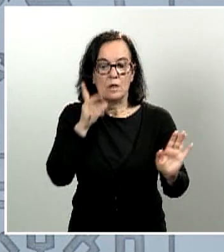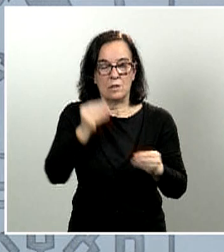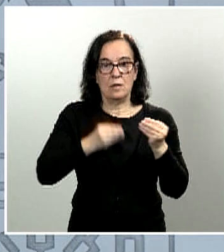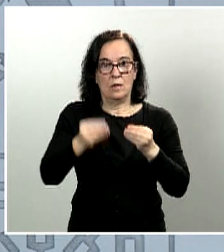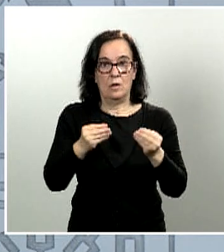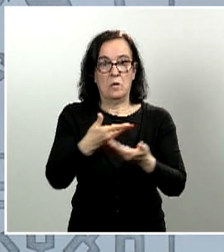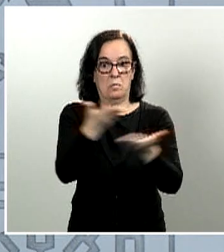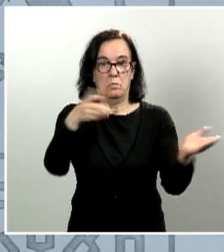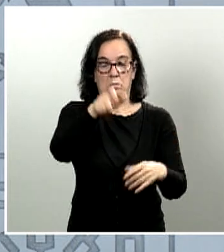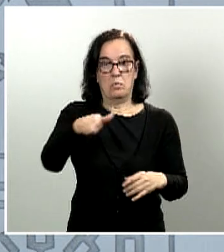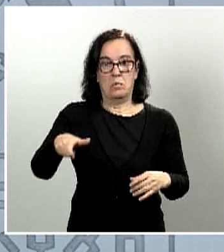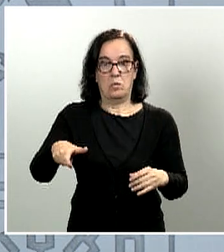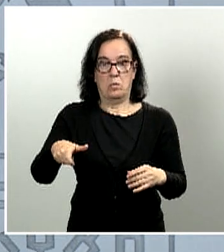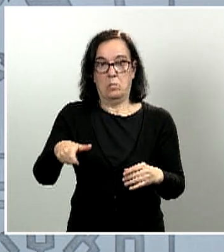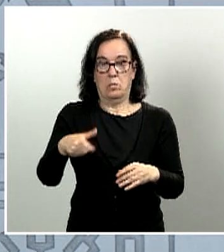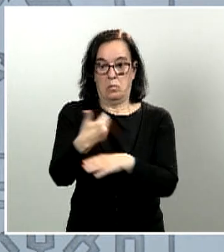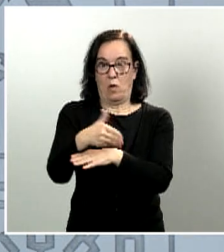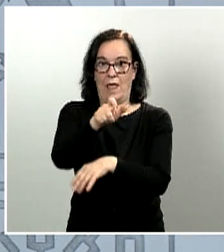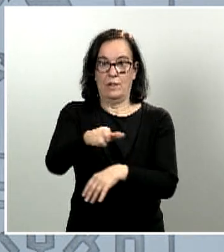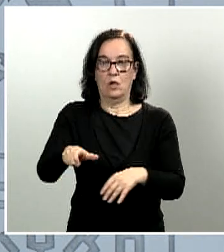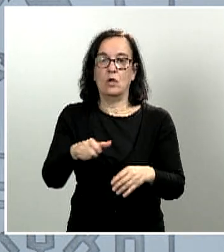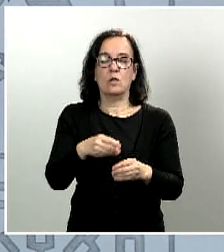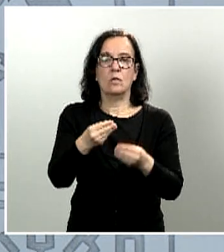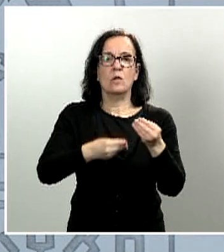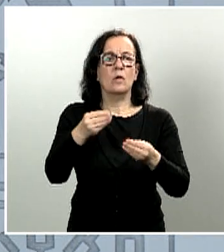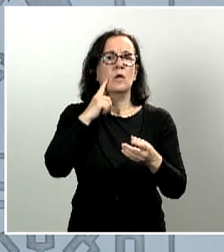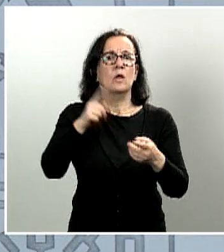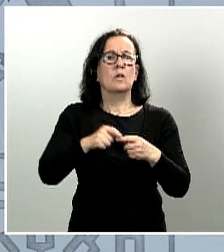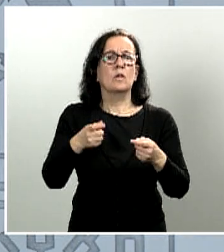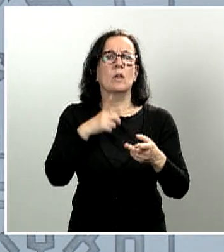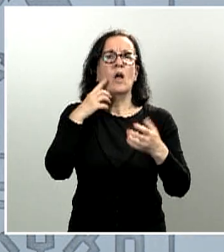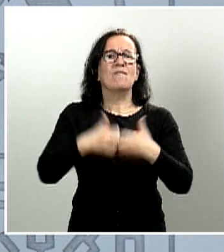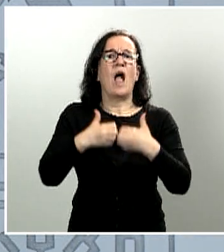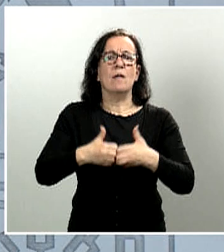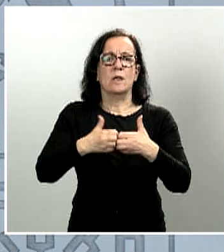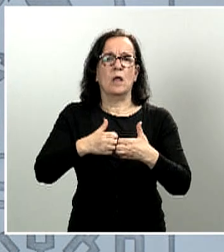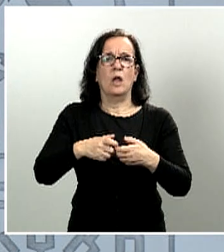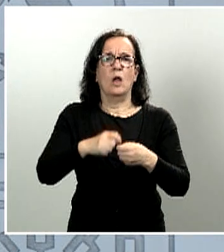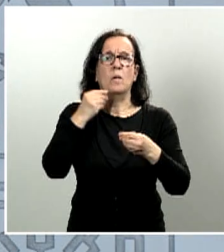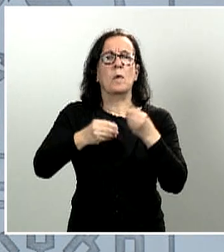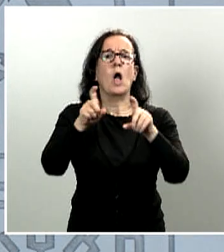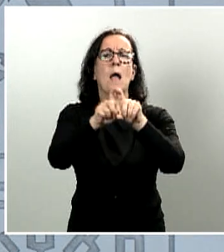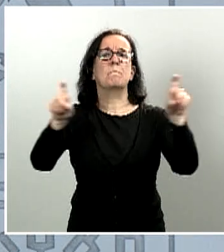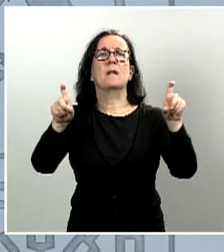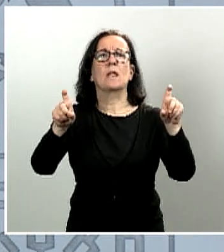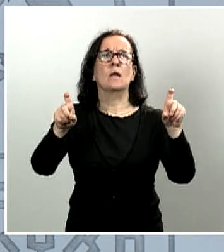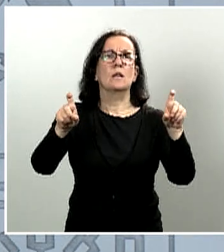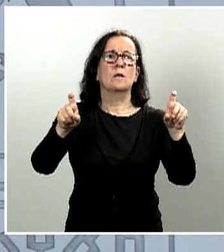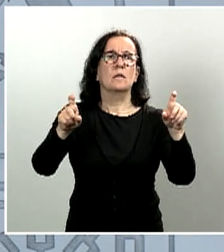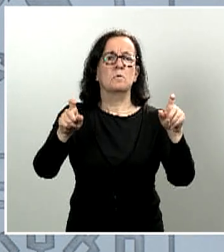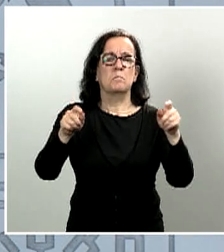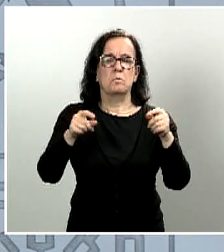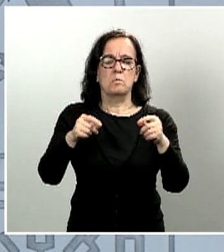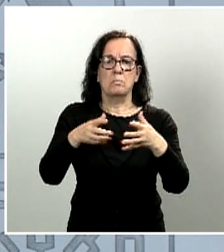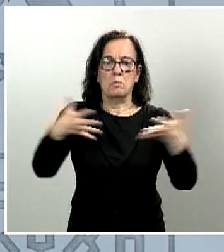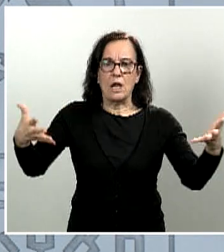población y entiendo que no es una prerrogativa de fabricación el ser una empresa de un tamaño determinado, que se pueden